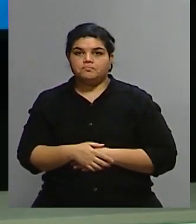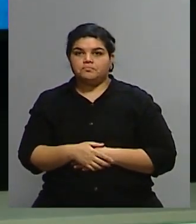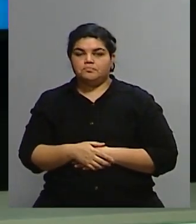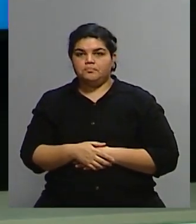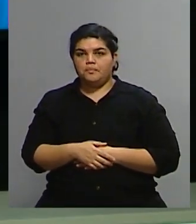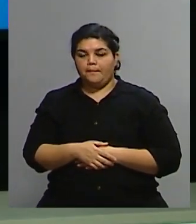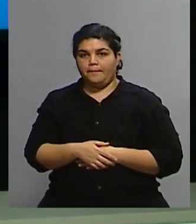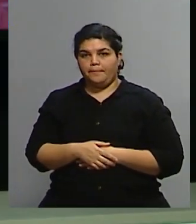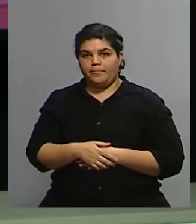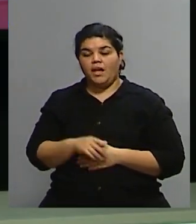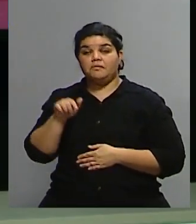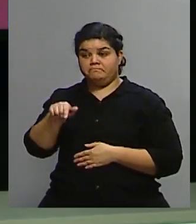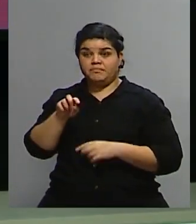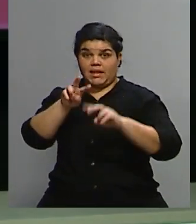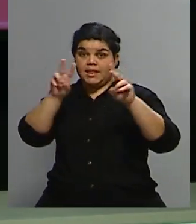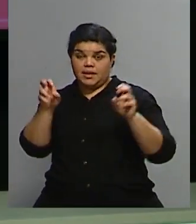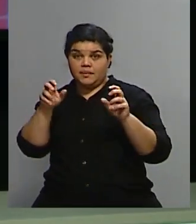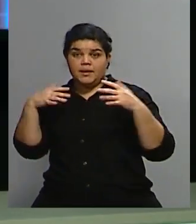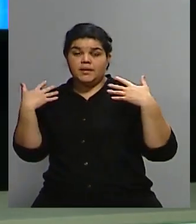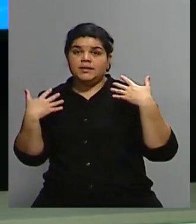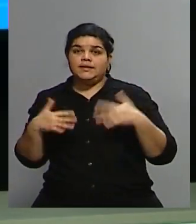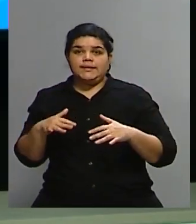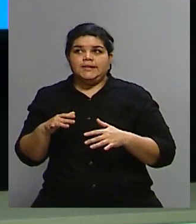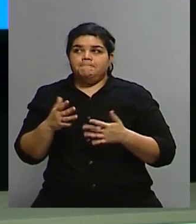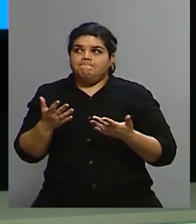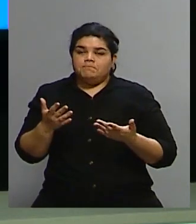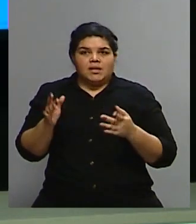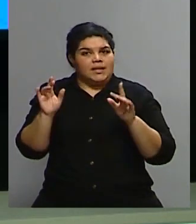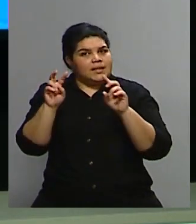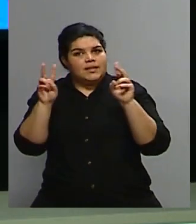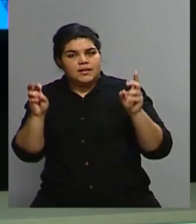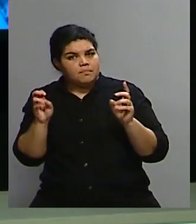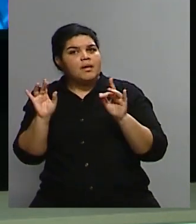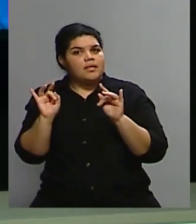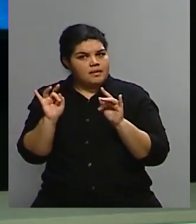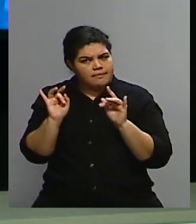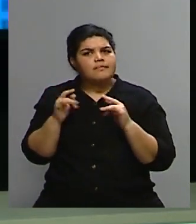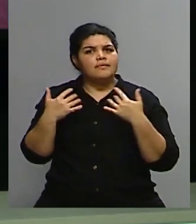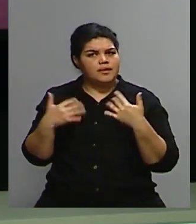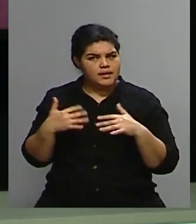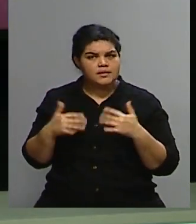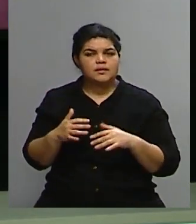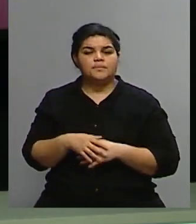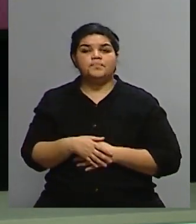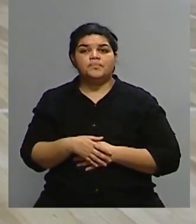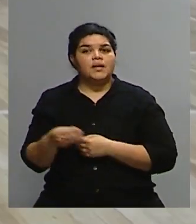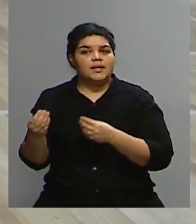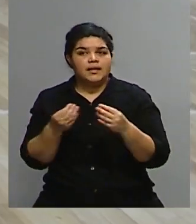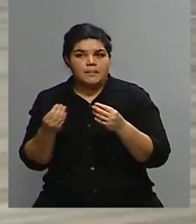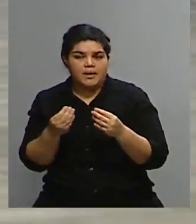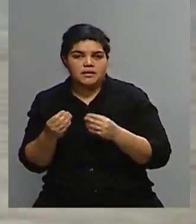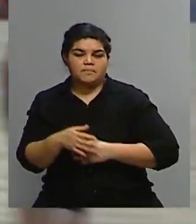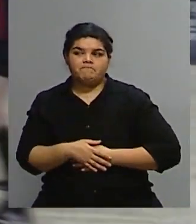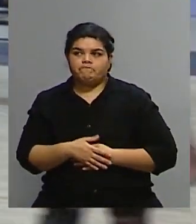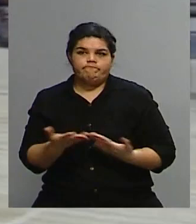es un tema muy, muy sensible porque creo que es como uno de los grandes miedos que tenemos todas